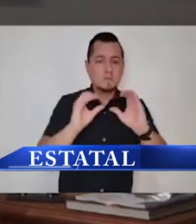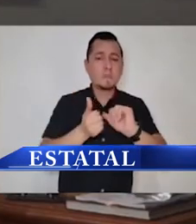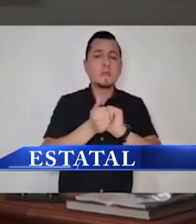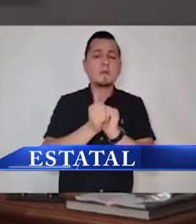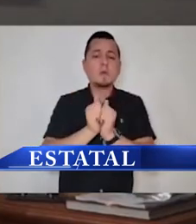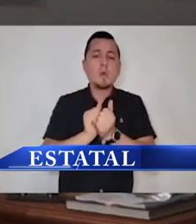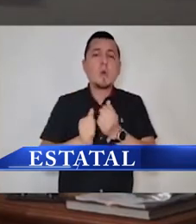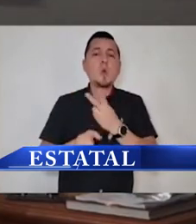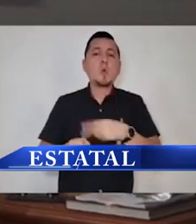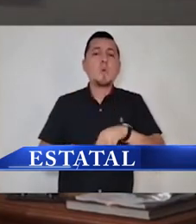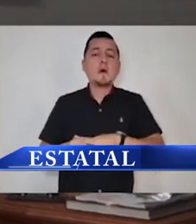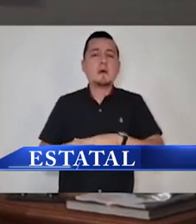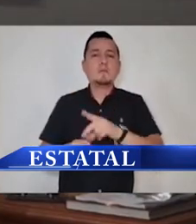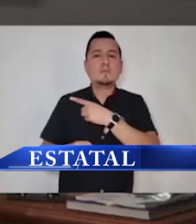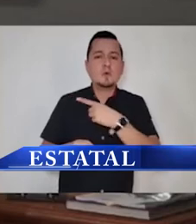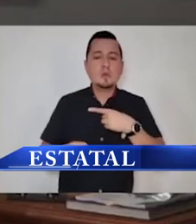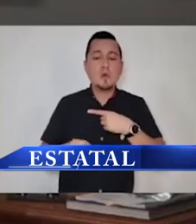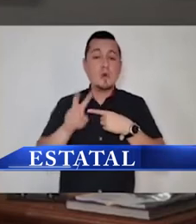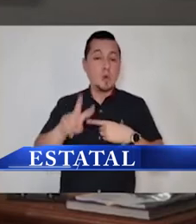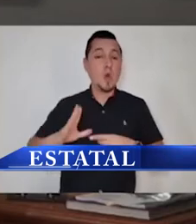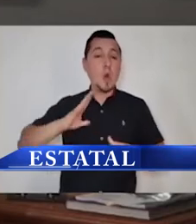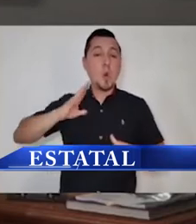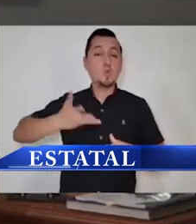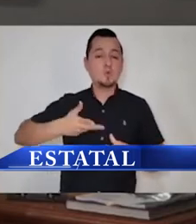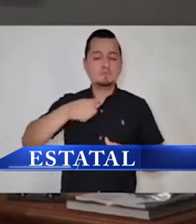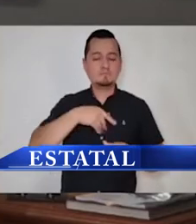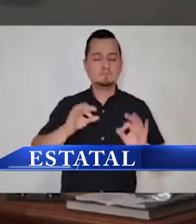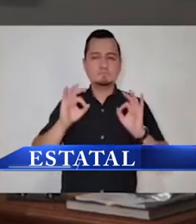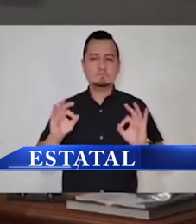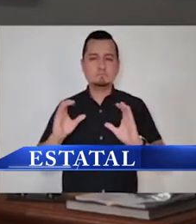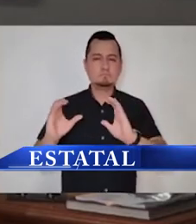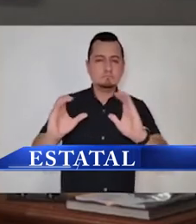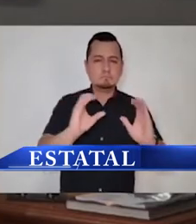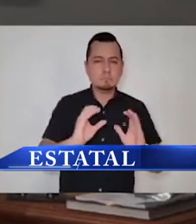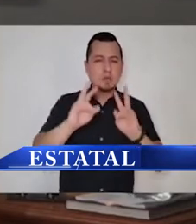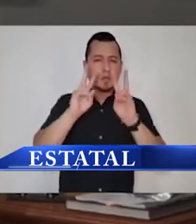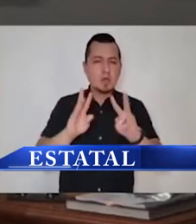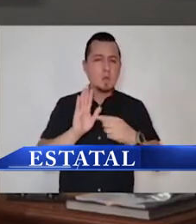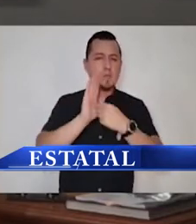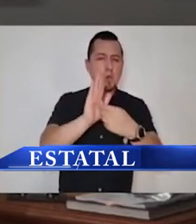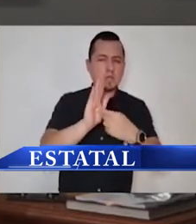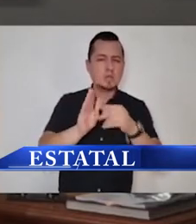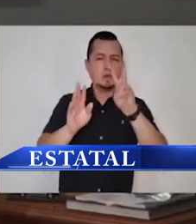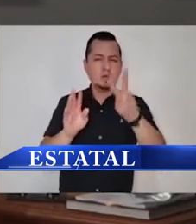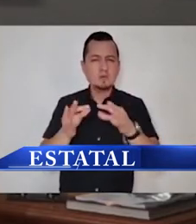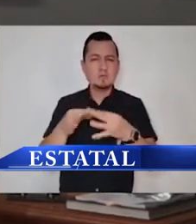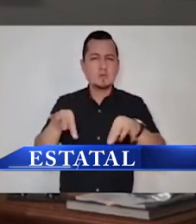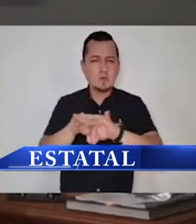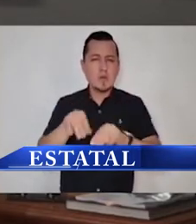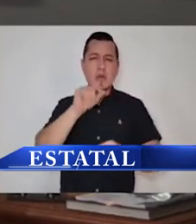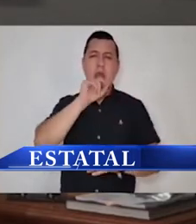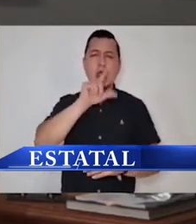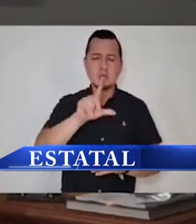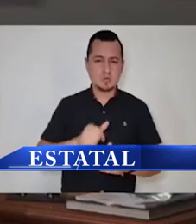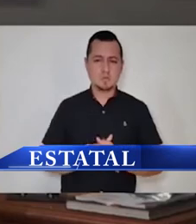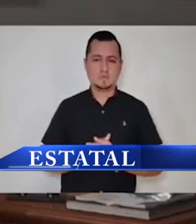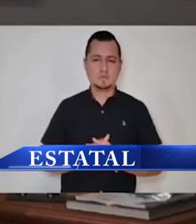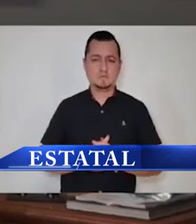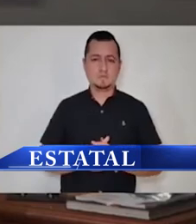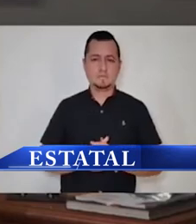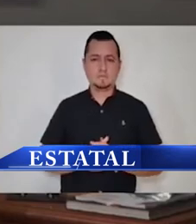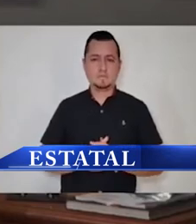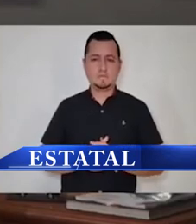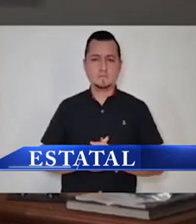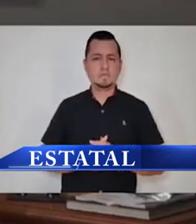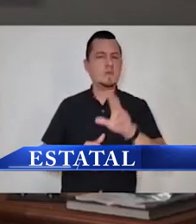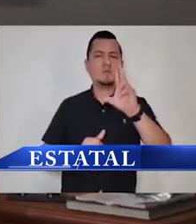responsable, a una normalidad que nos permita estar orgullosos de nosotros mismos, de nuestra sociedad y de nuestro